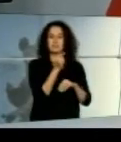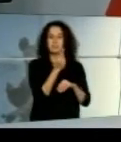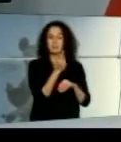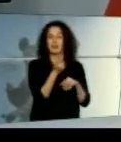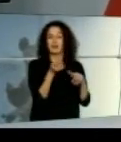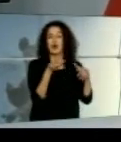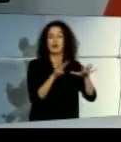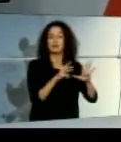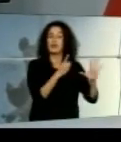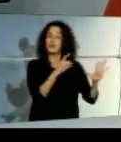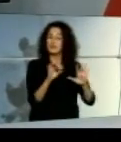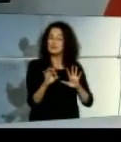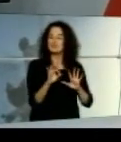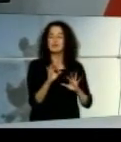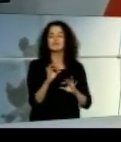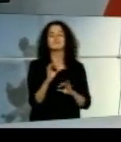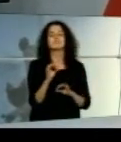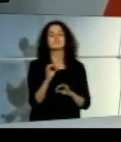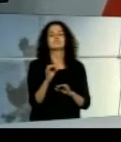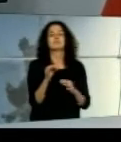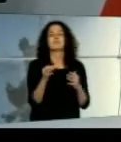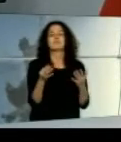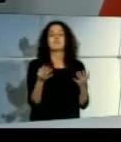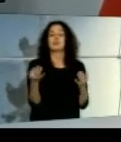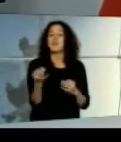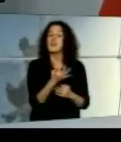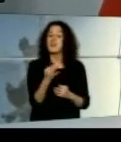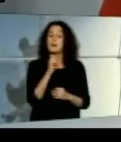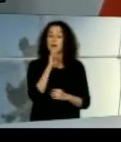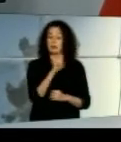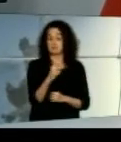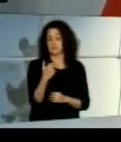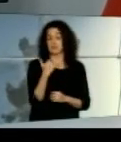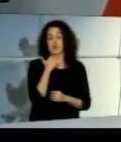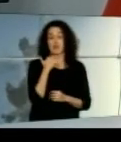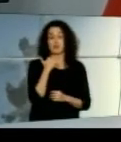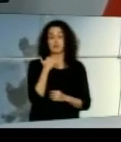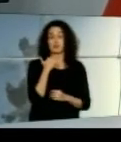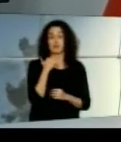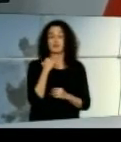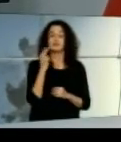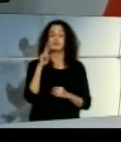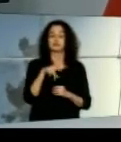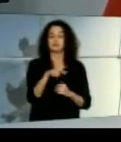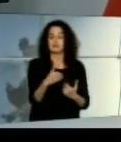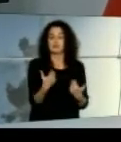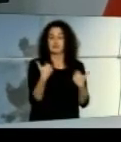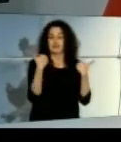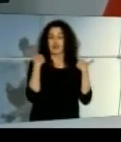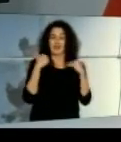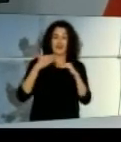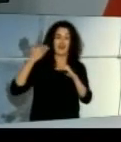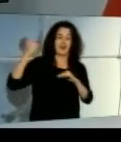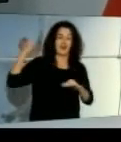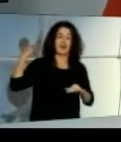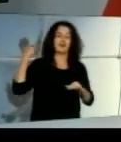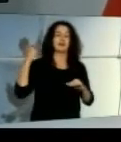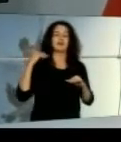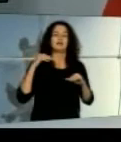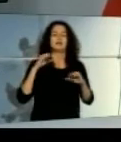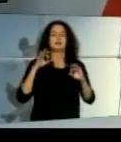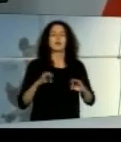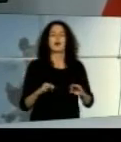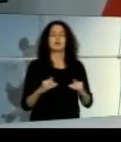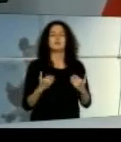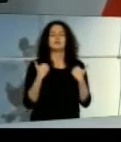1960. Y hay que señalar que la Diputación de Burgos es la que se encargará en ese momento de llevar la